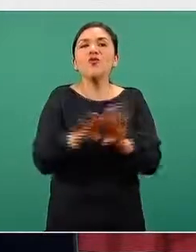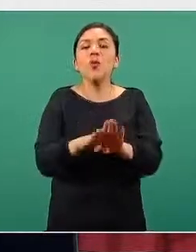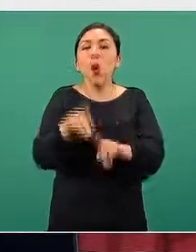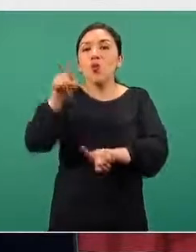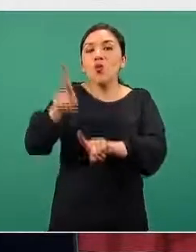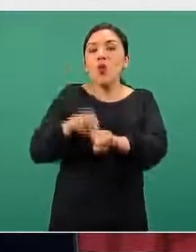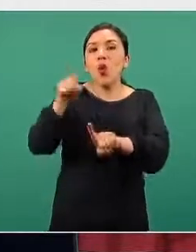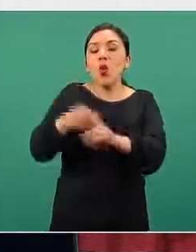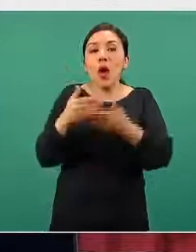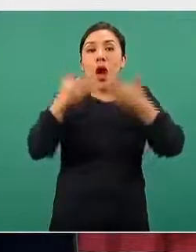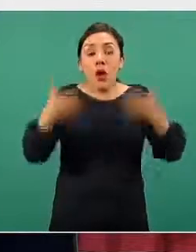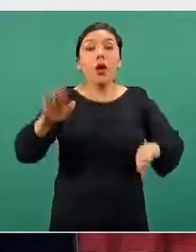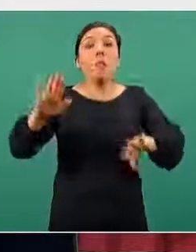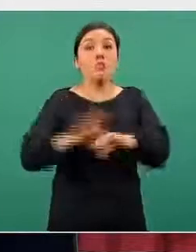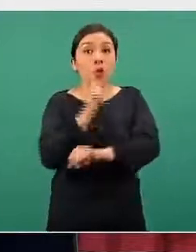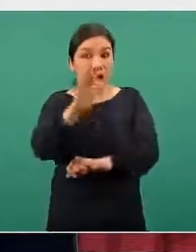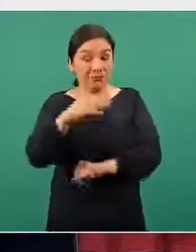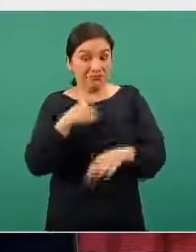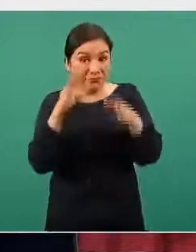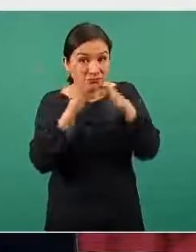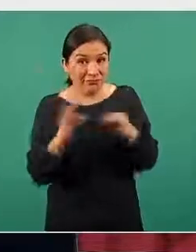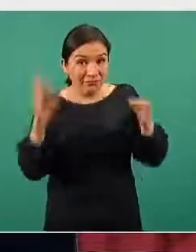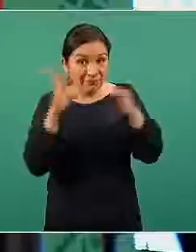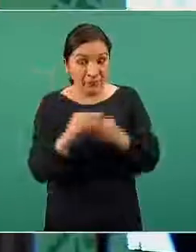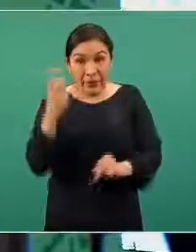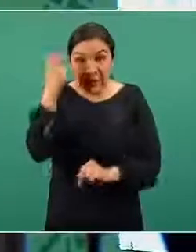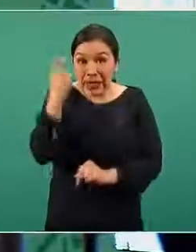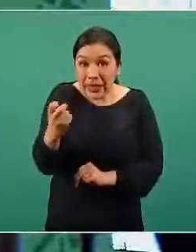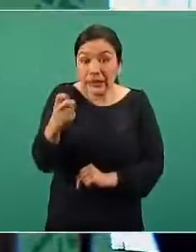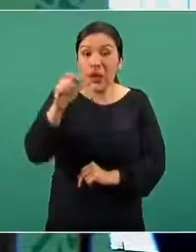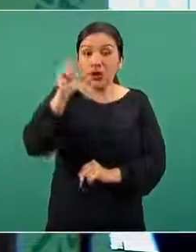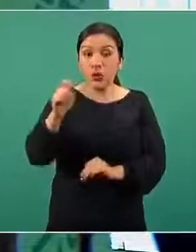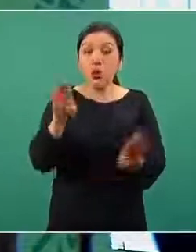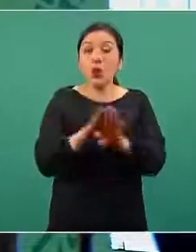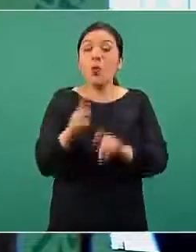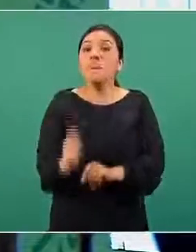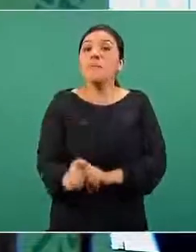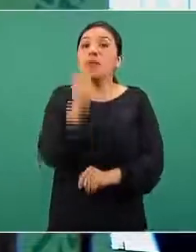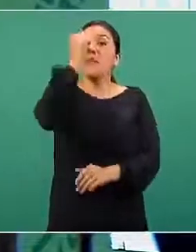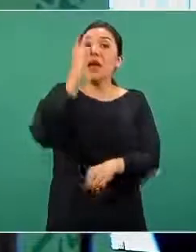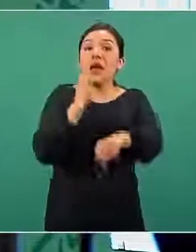este color, porque además les aclaro, es el primer estado